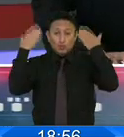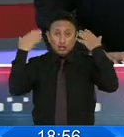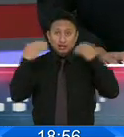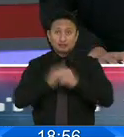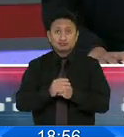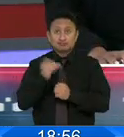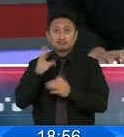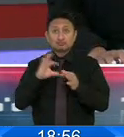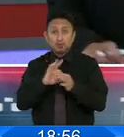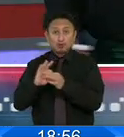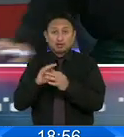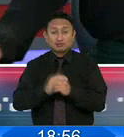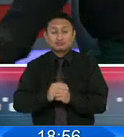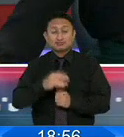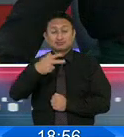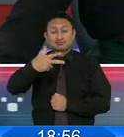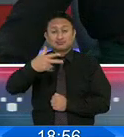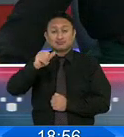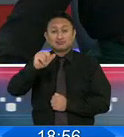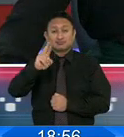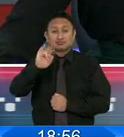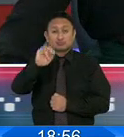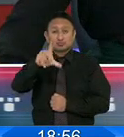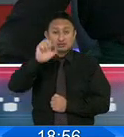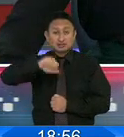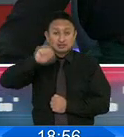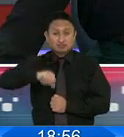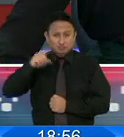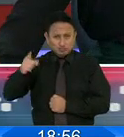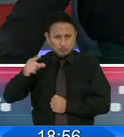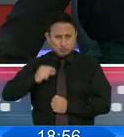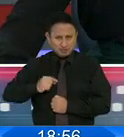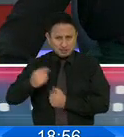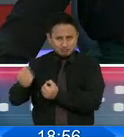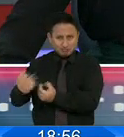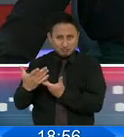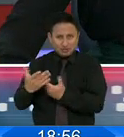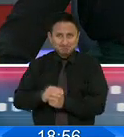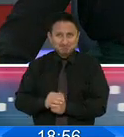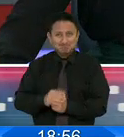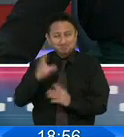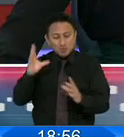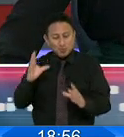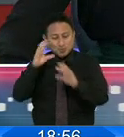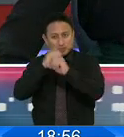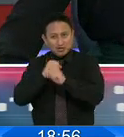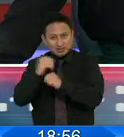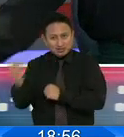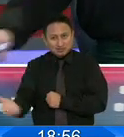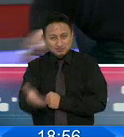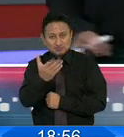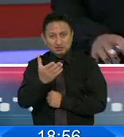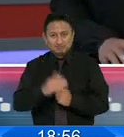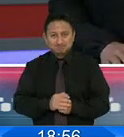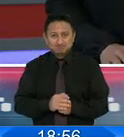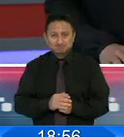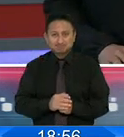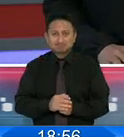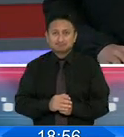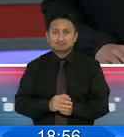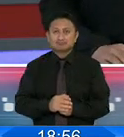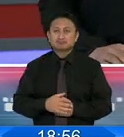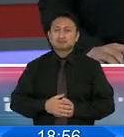encuentra nuestro compañero Charlie Pisa para contarnos los detalles. Adelante, Charlie. Muy buenas noches. Te escuchamos. ¿Cómo se desarrolla?